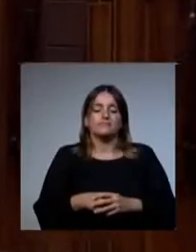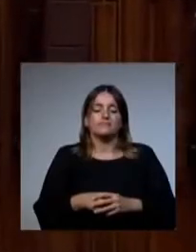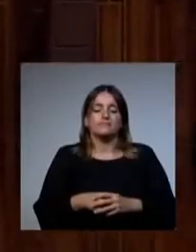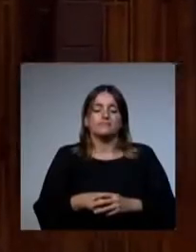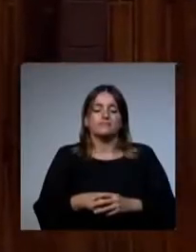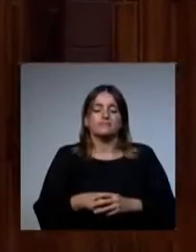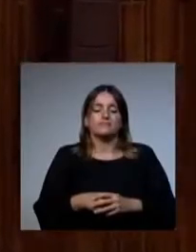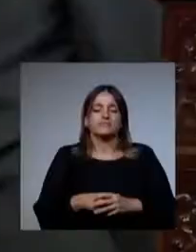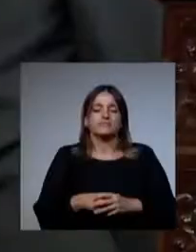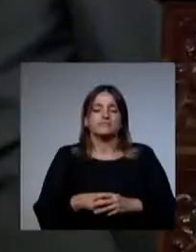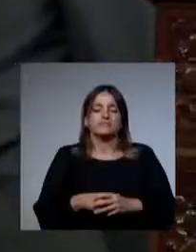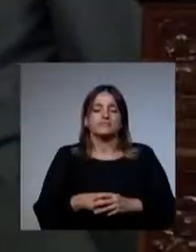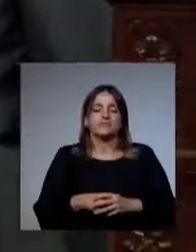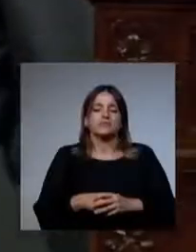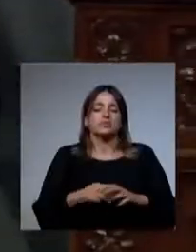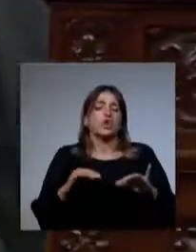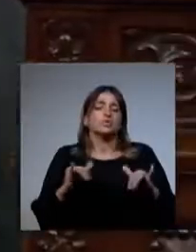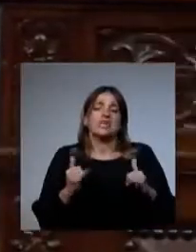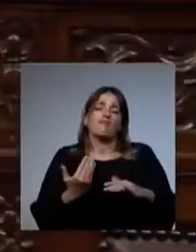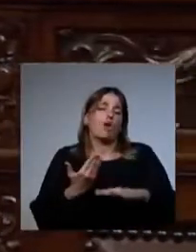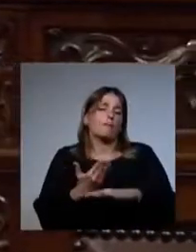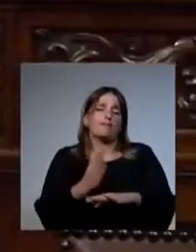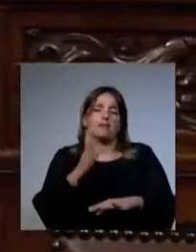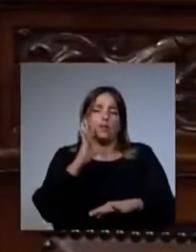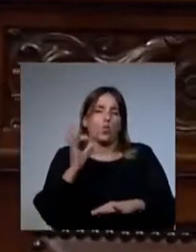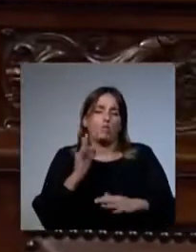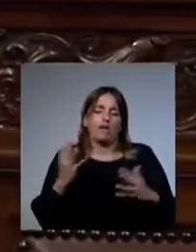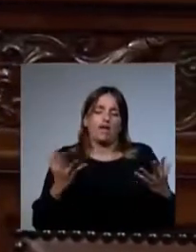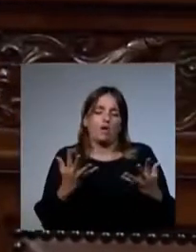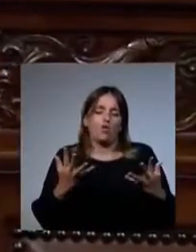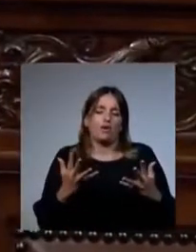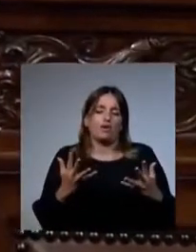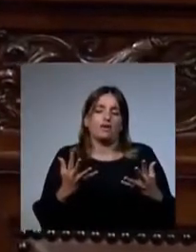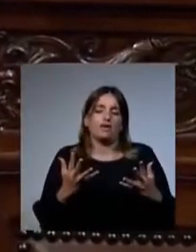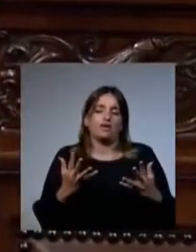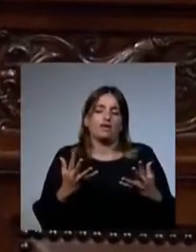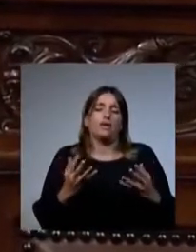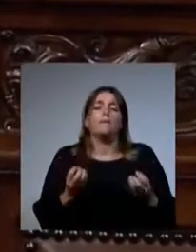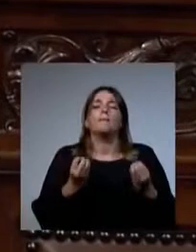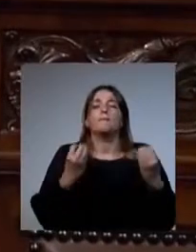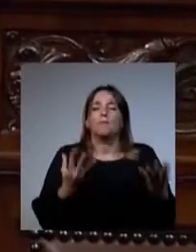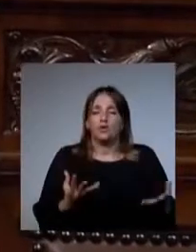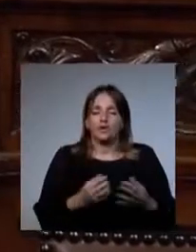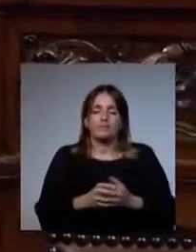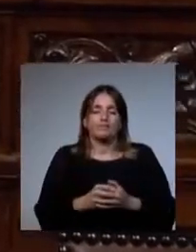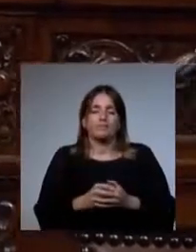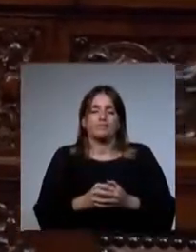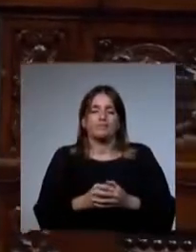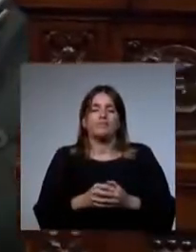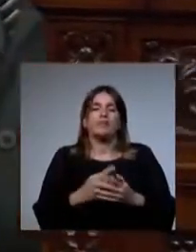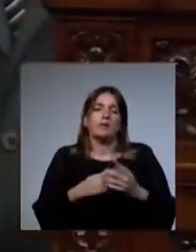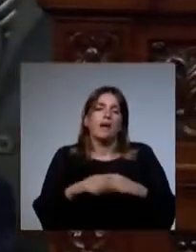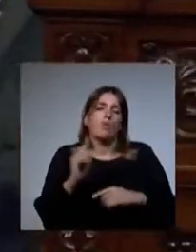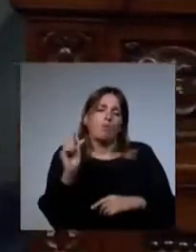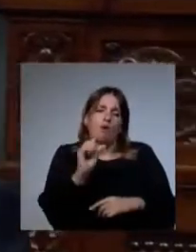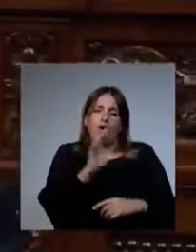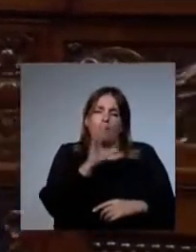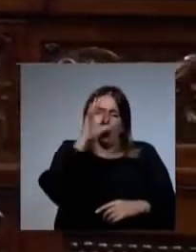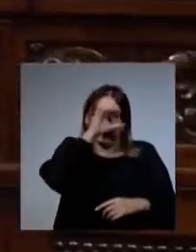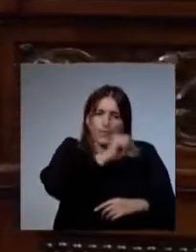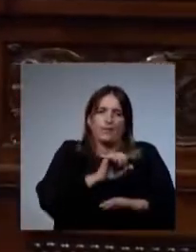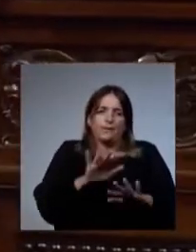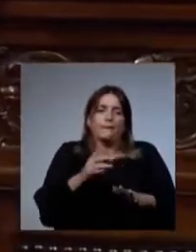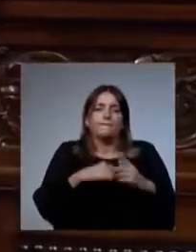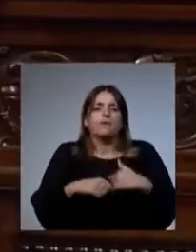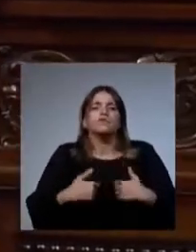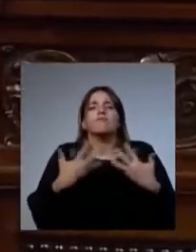Yo, de antemano, le voy a pedir disculpas, porque quizás sea un poco tedioso,